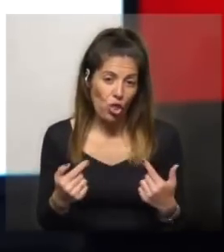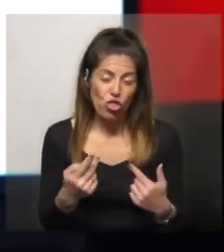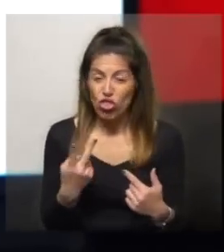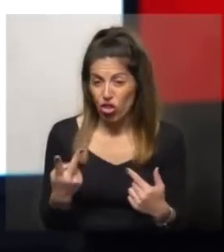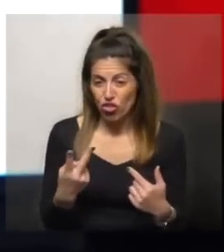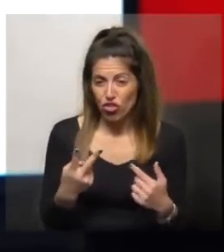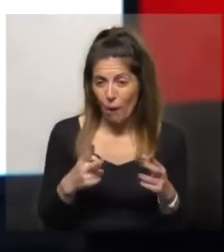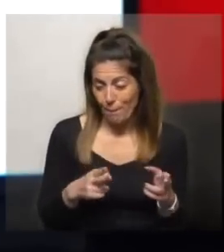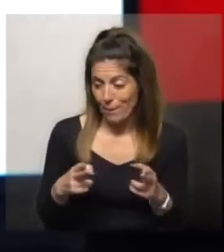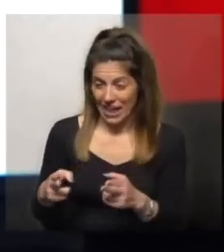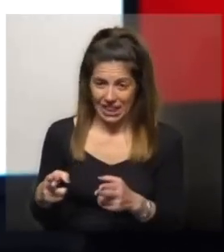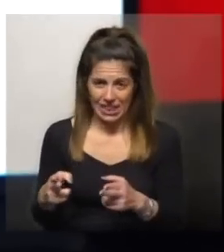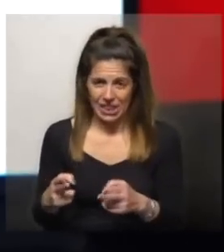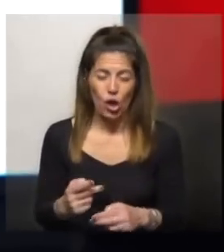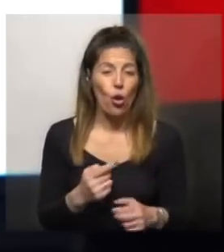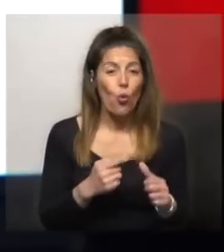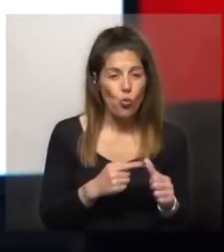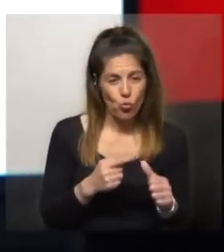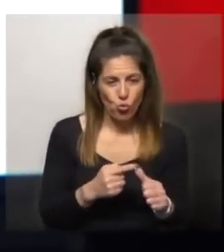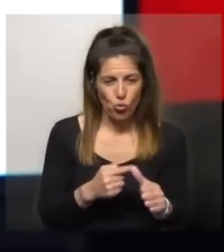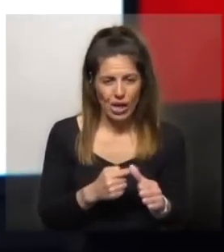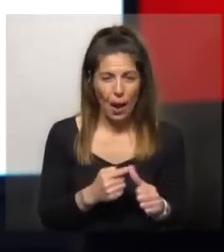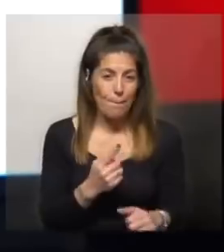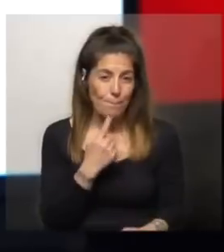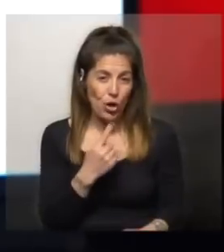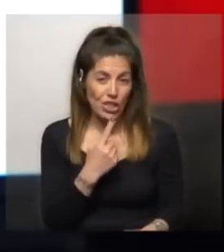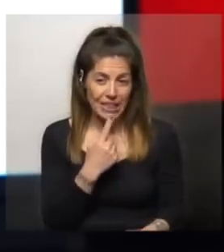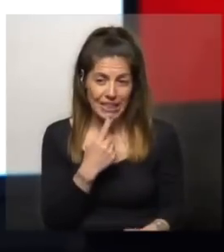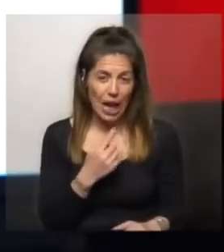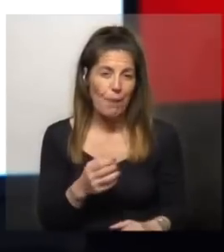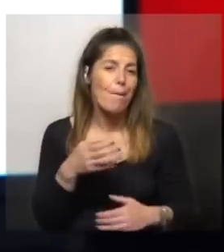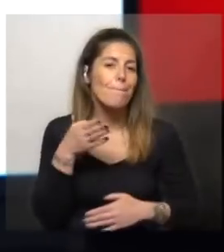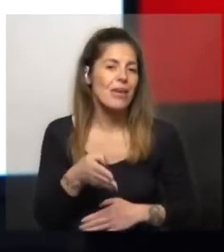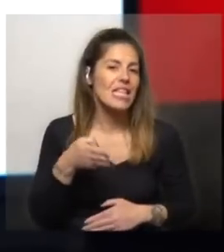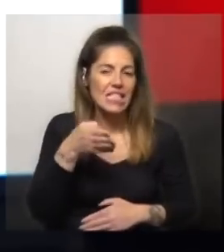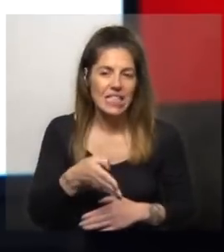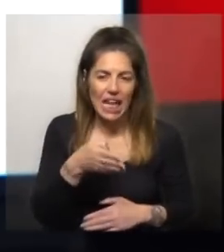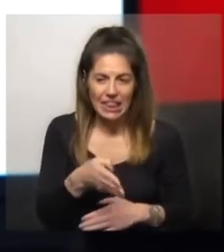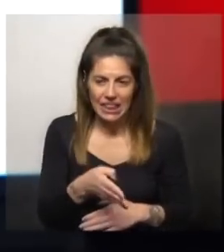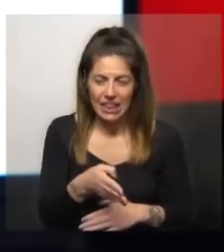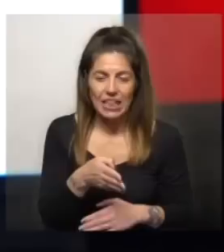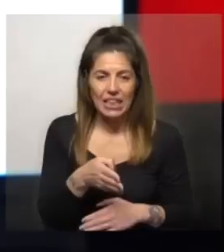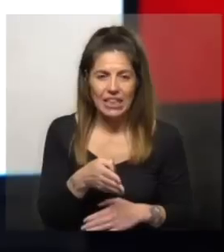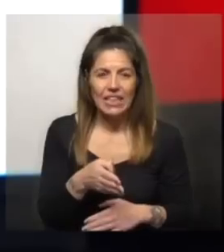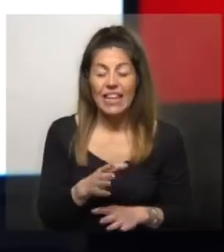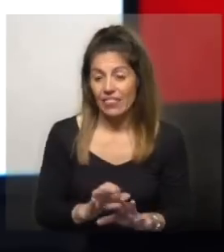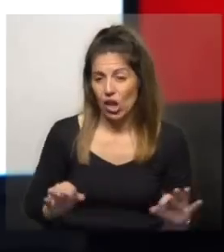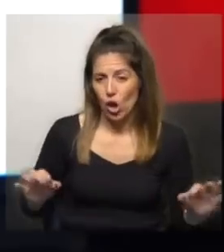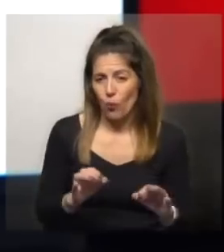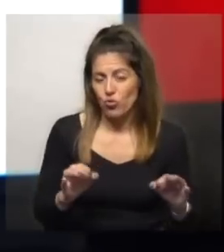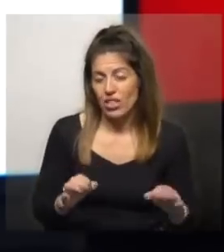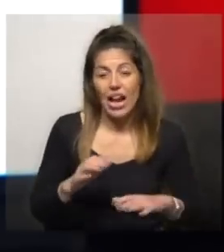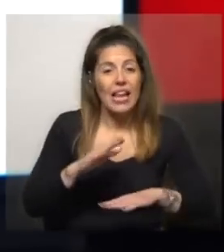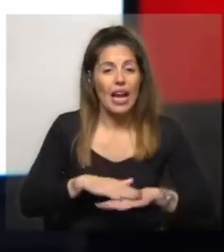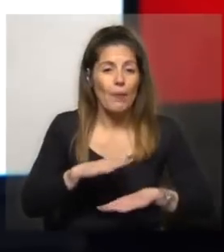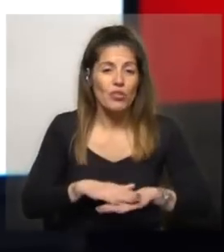dos partes en eso no O sea una es la política más este militante la expresión y en ese sentido desde lo musical la responsabilidad